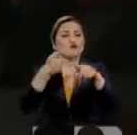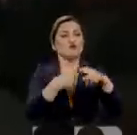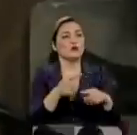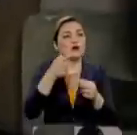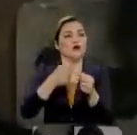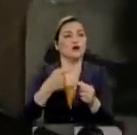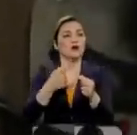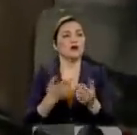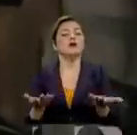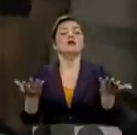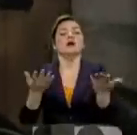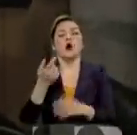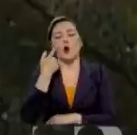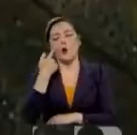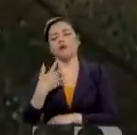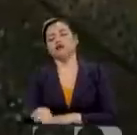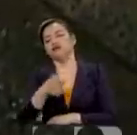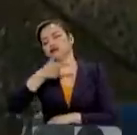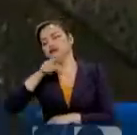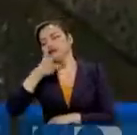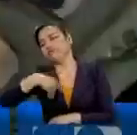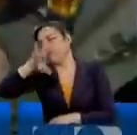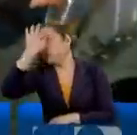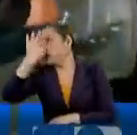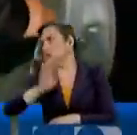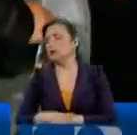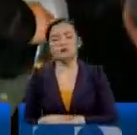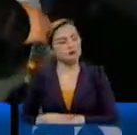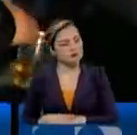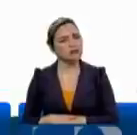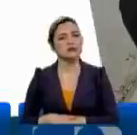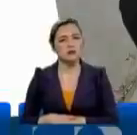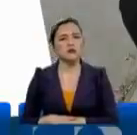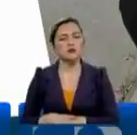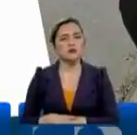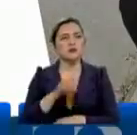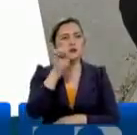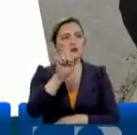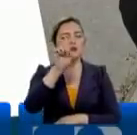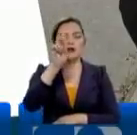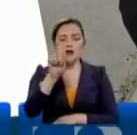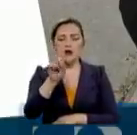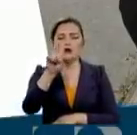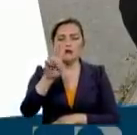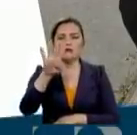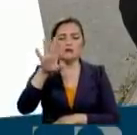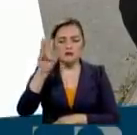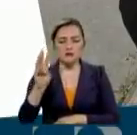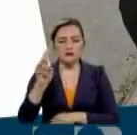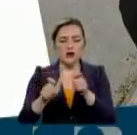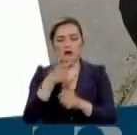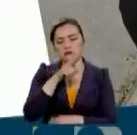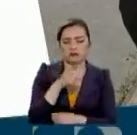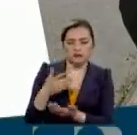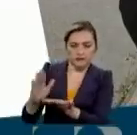en la capital ponen en evidencia el creciente número de libadores en la vía pública. 1.246 libadores retirados